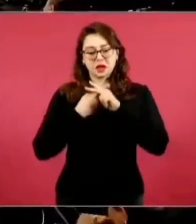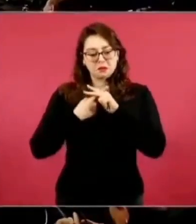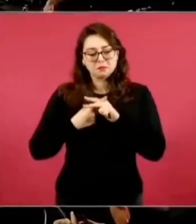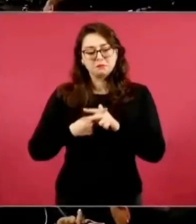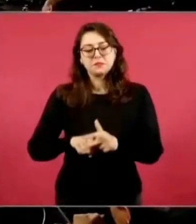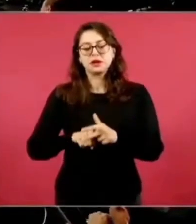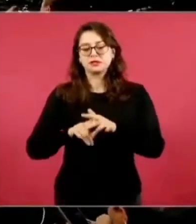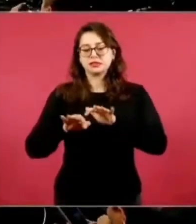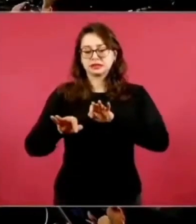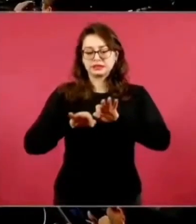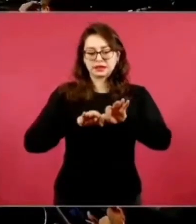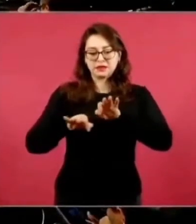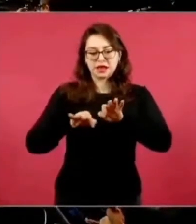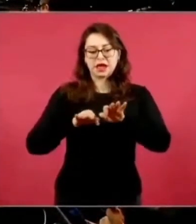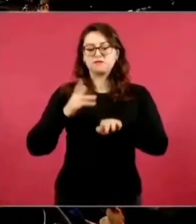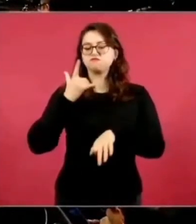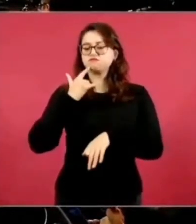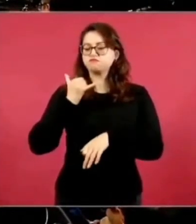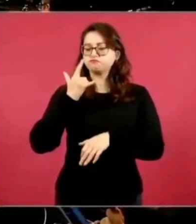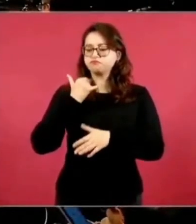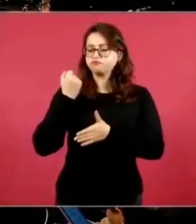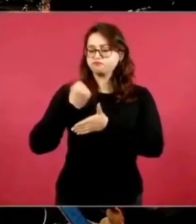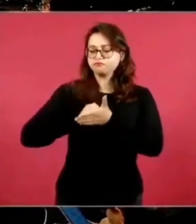política, se inicia una lucha social,